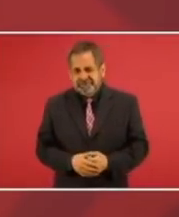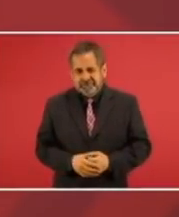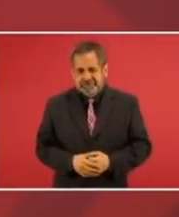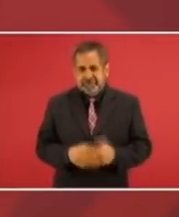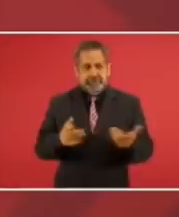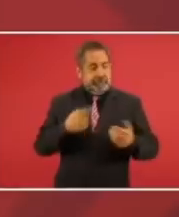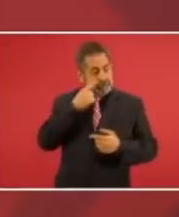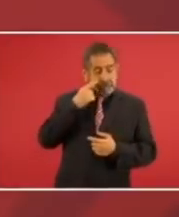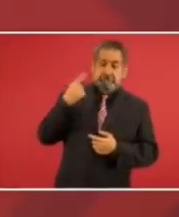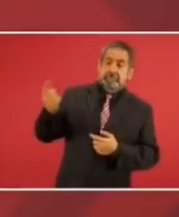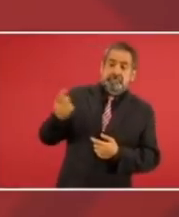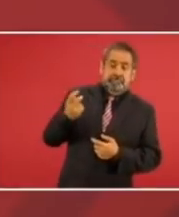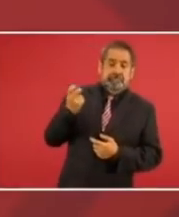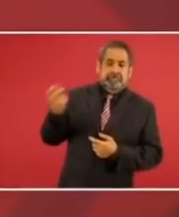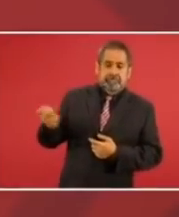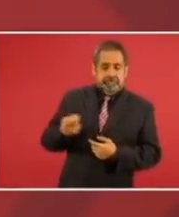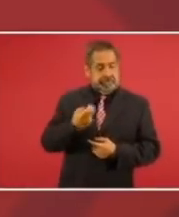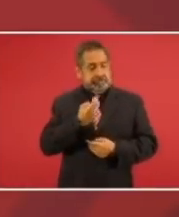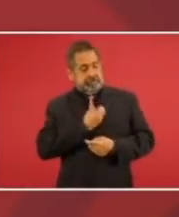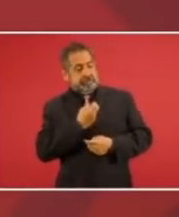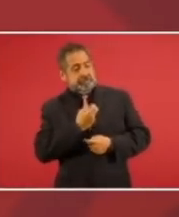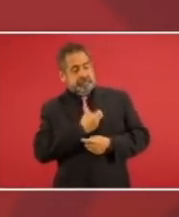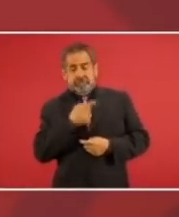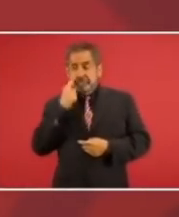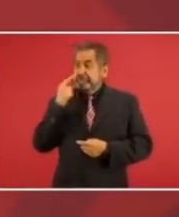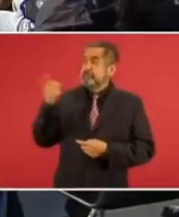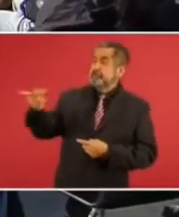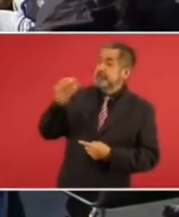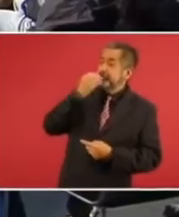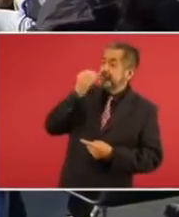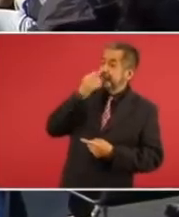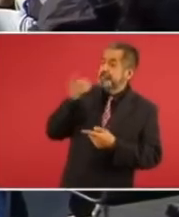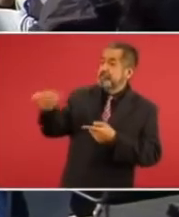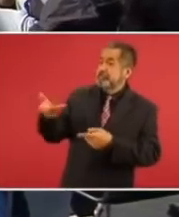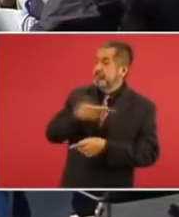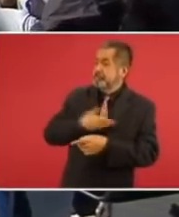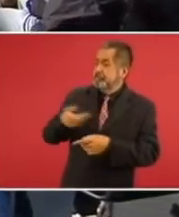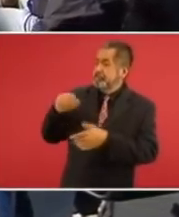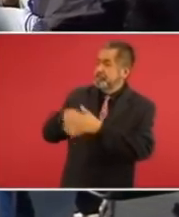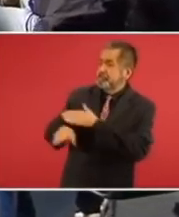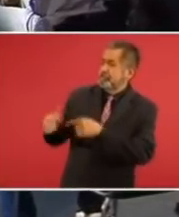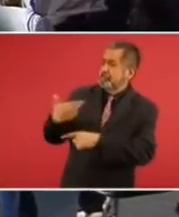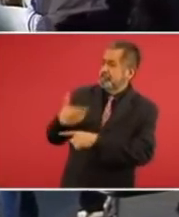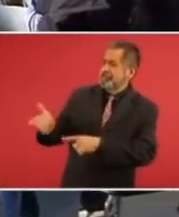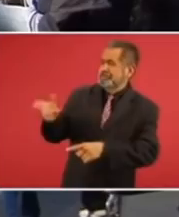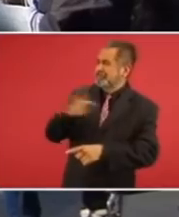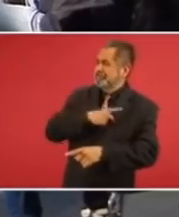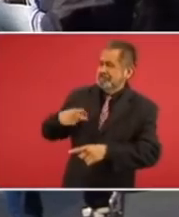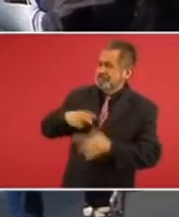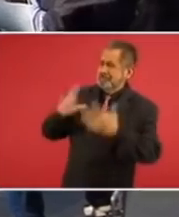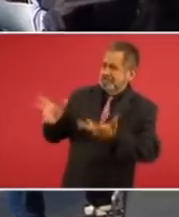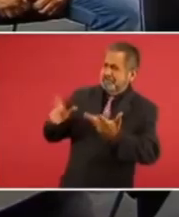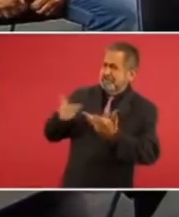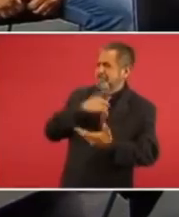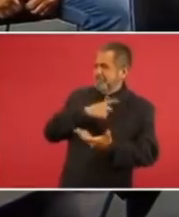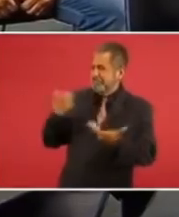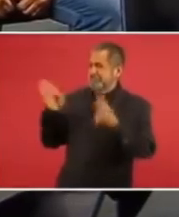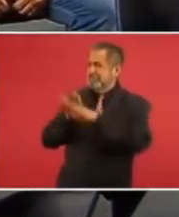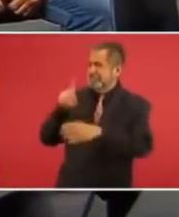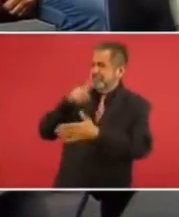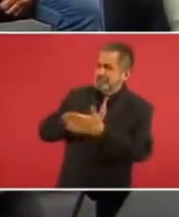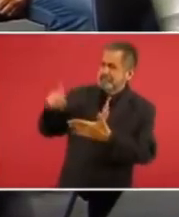Ahí está el presidente comiendo en una fonda cuando debería de estar esa fonda